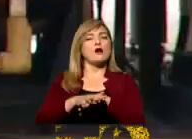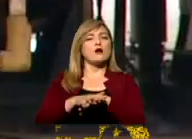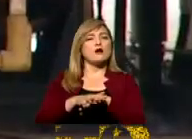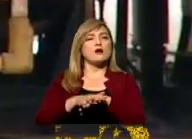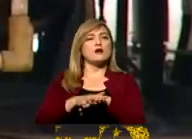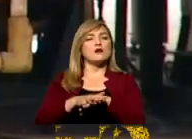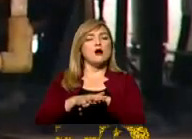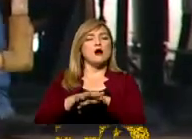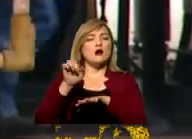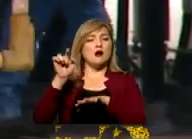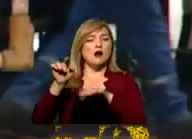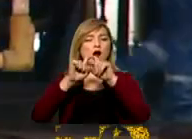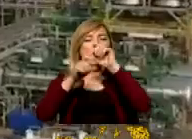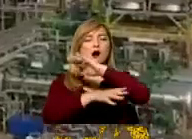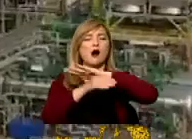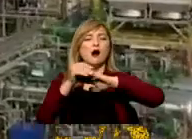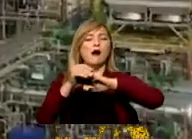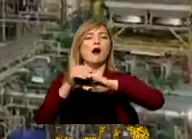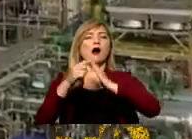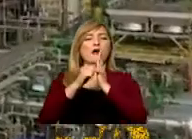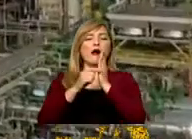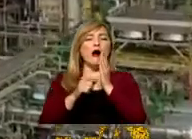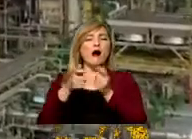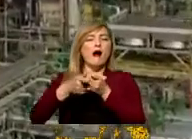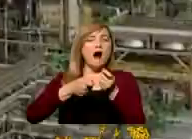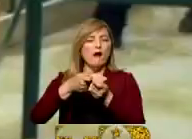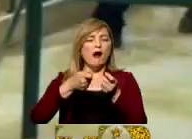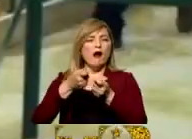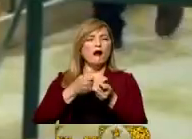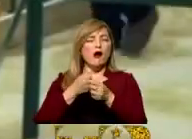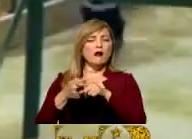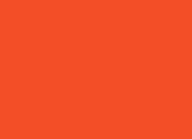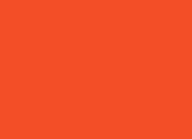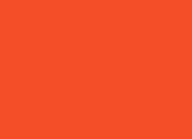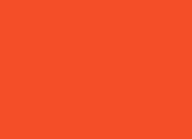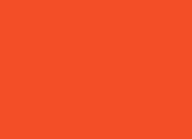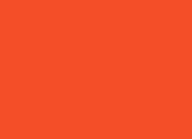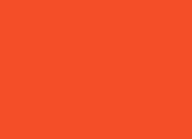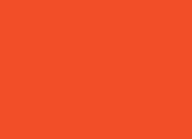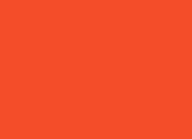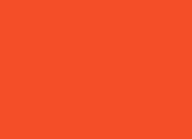convertir al estatal en una compañía por acciones. Fernanda Ceballos, 24 horas.